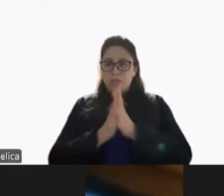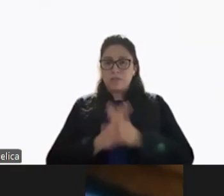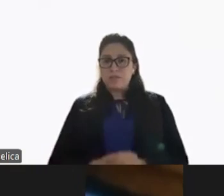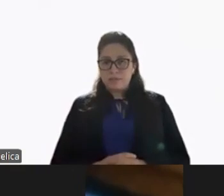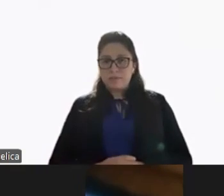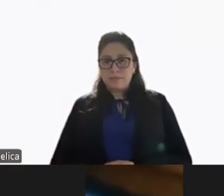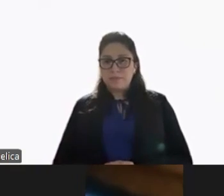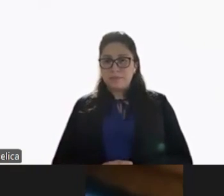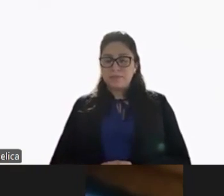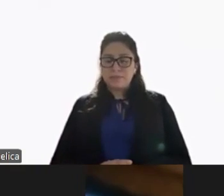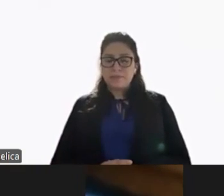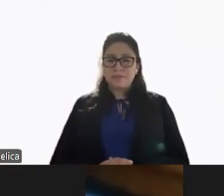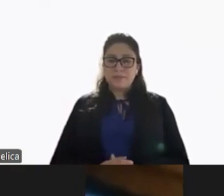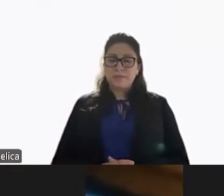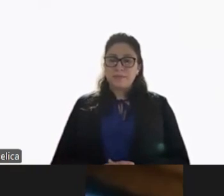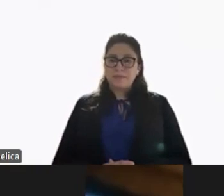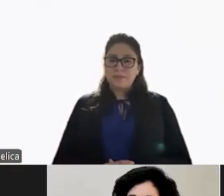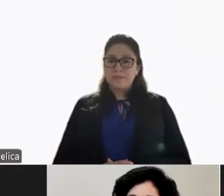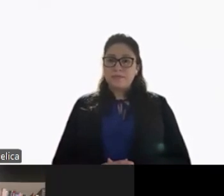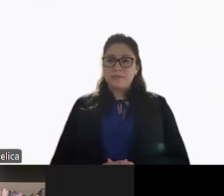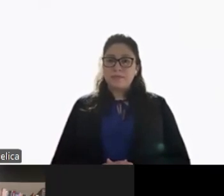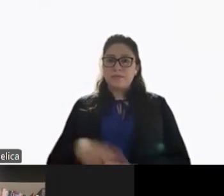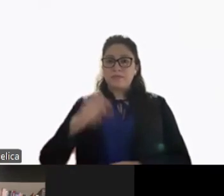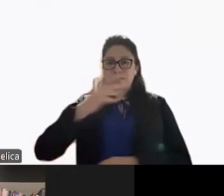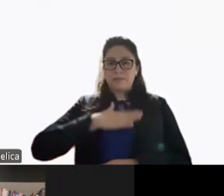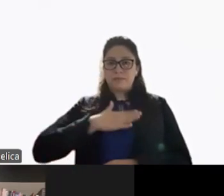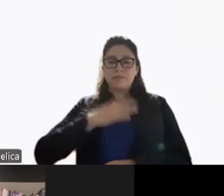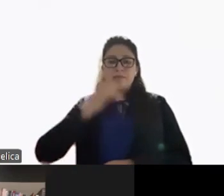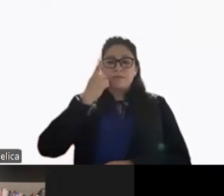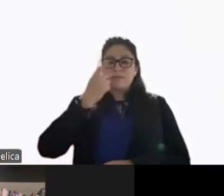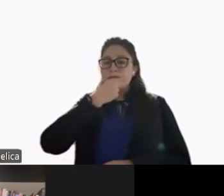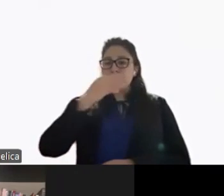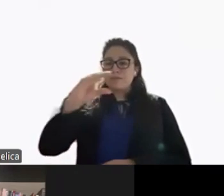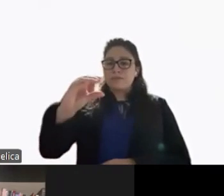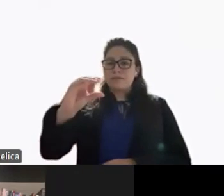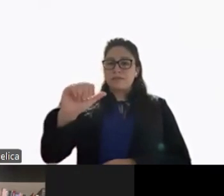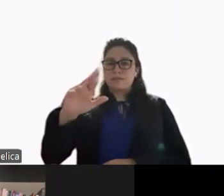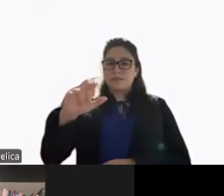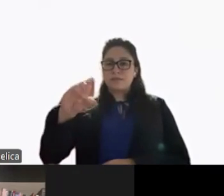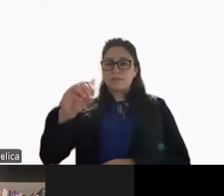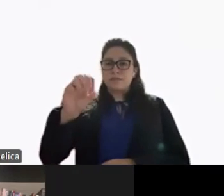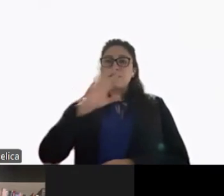diputada. El de la voz, Carlos Mirón, en pro.